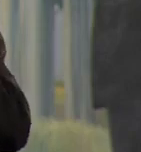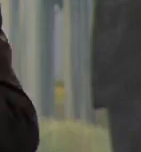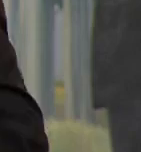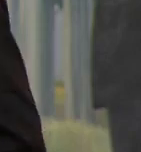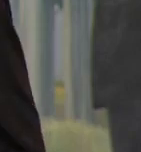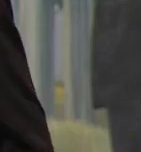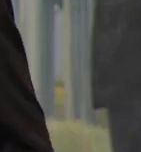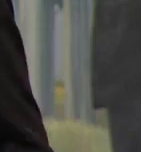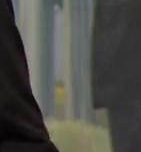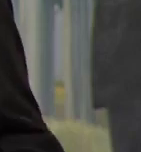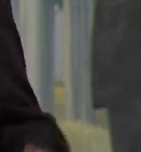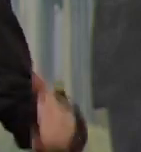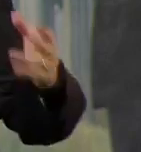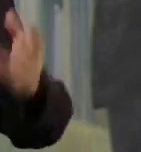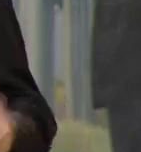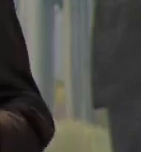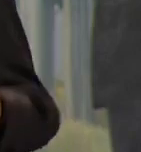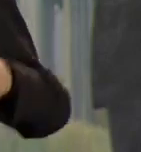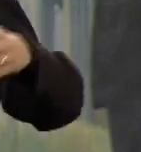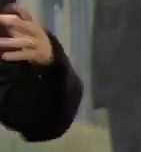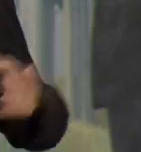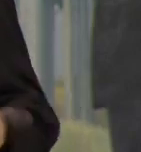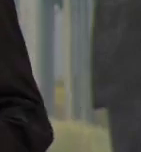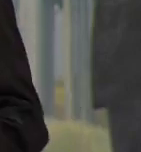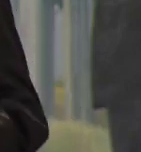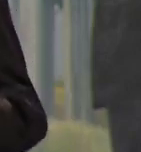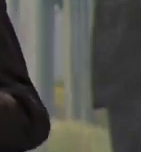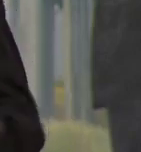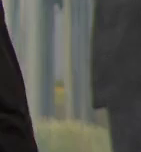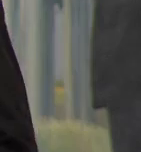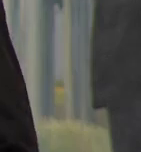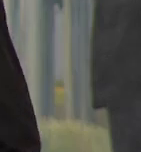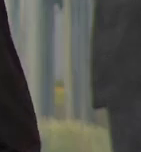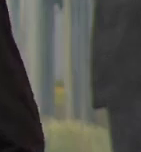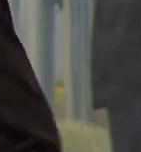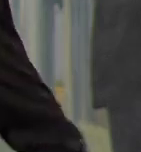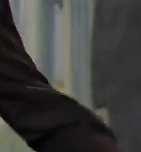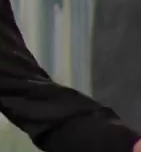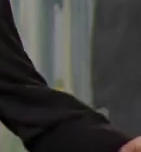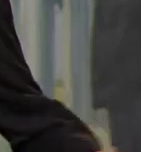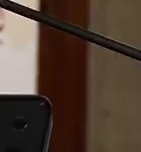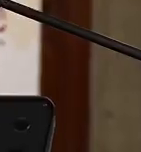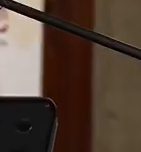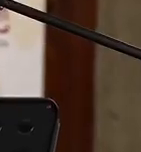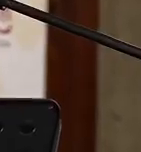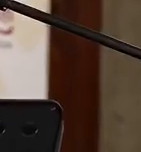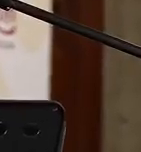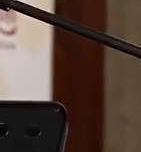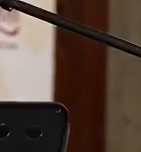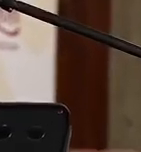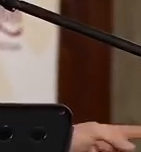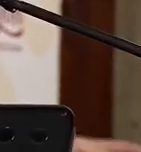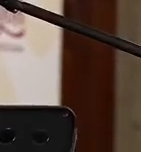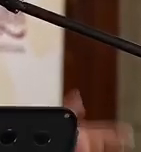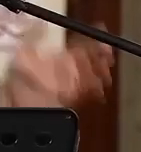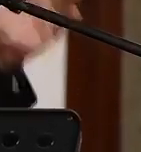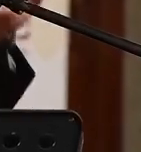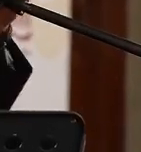colmeneras. No lo van a impedir los corremundos, ni los soldados, ni las